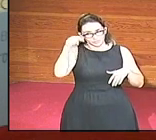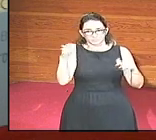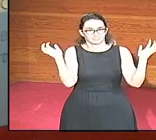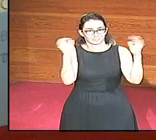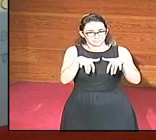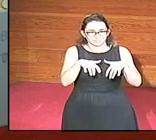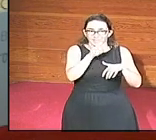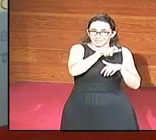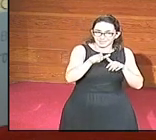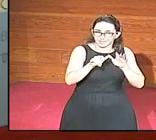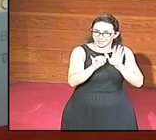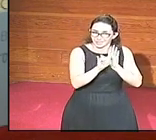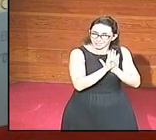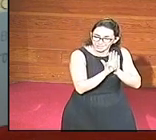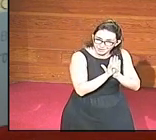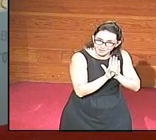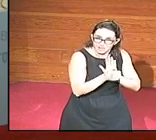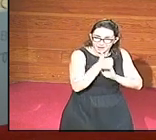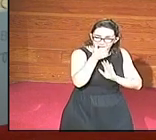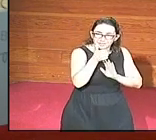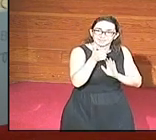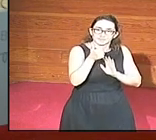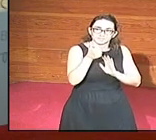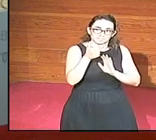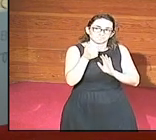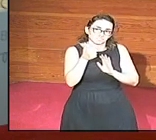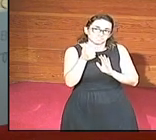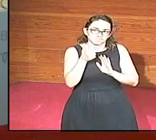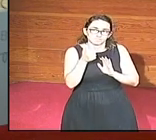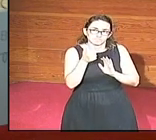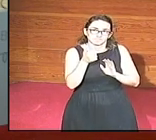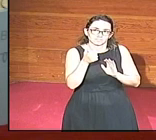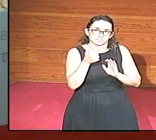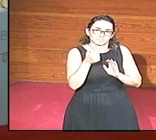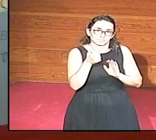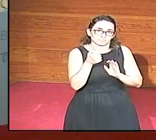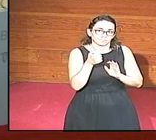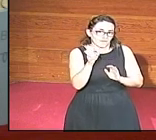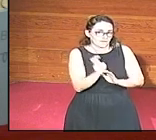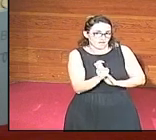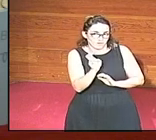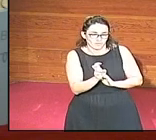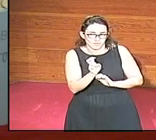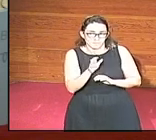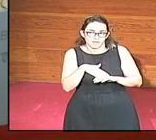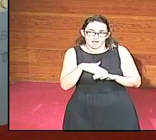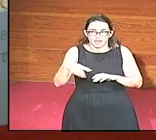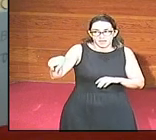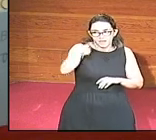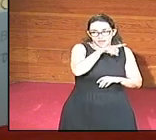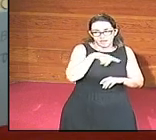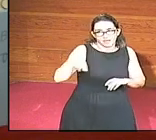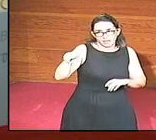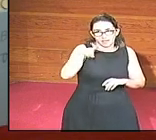cercanos con la gente sirven mucho más para que vosotros